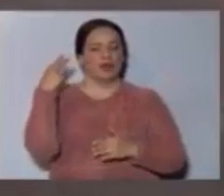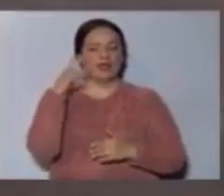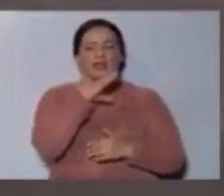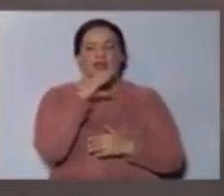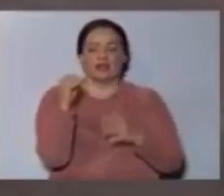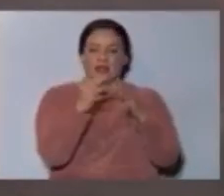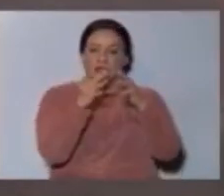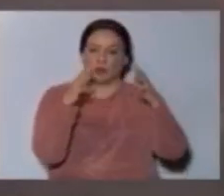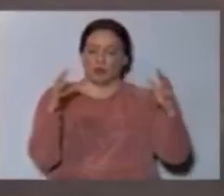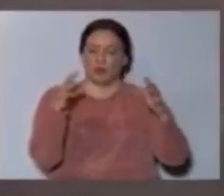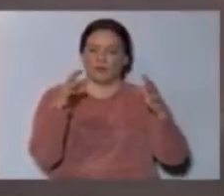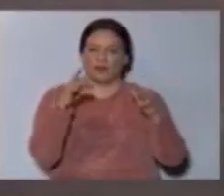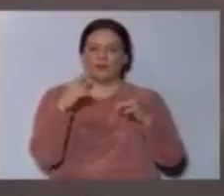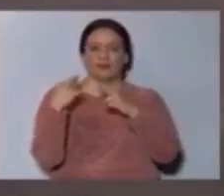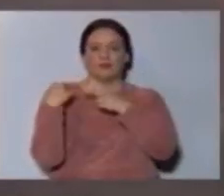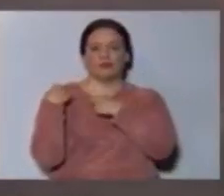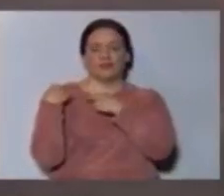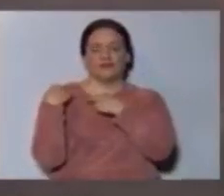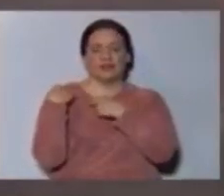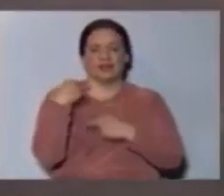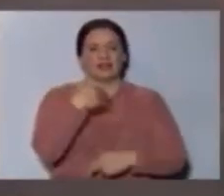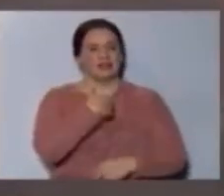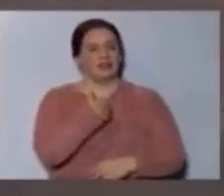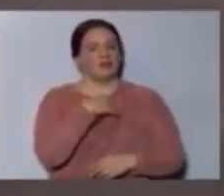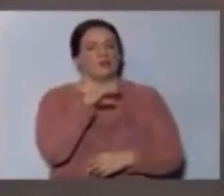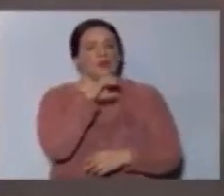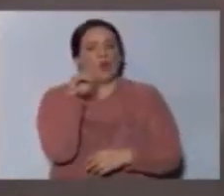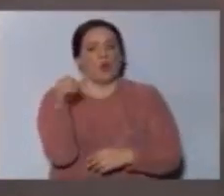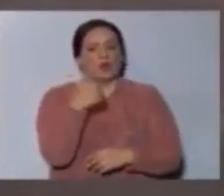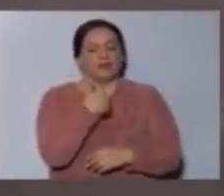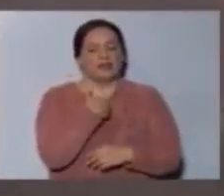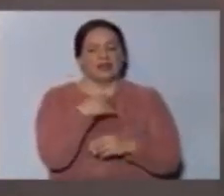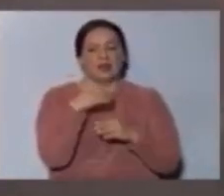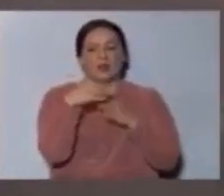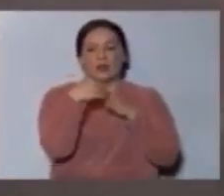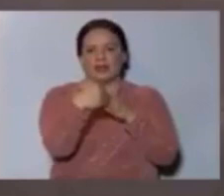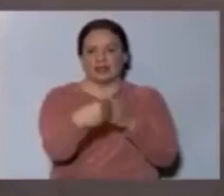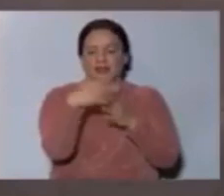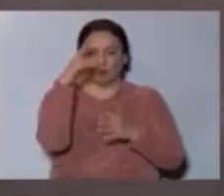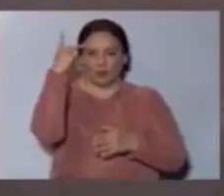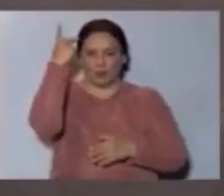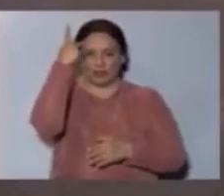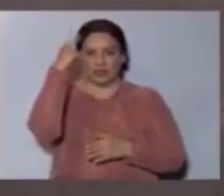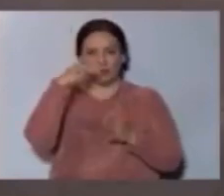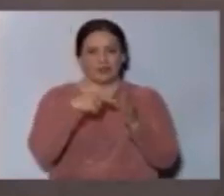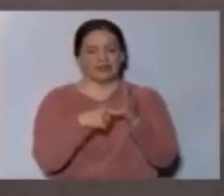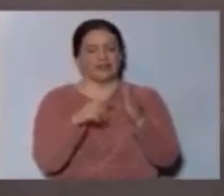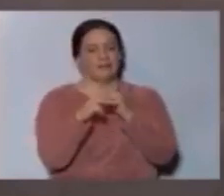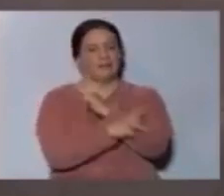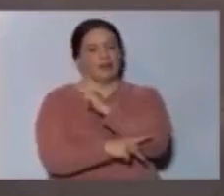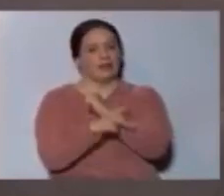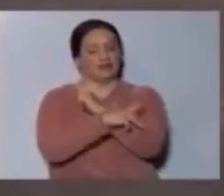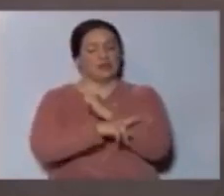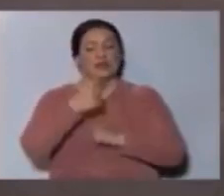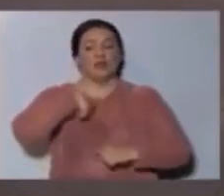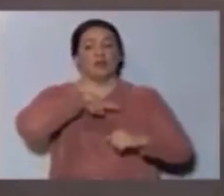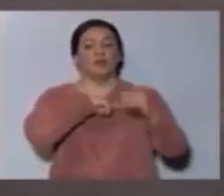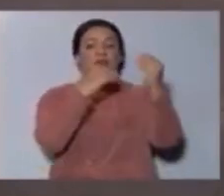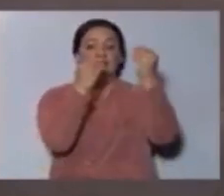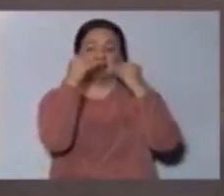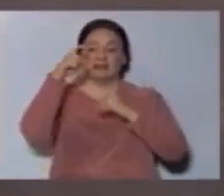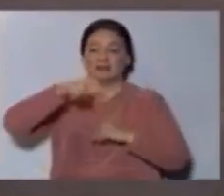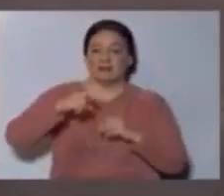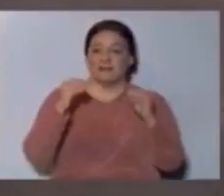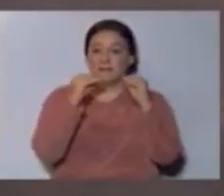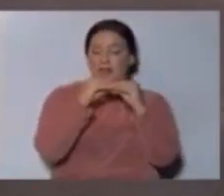de la enorme responsabilidad que tenemos o que tienen los líderes políticos de este país. Nos enseñó que se necesita más